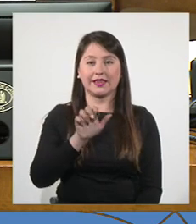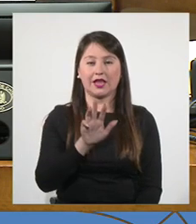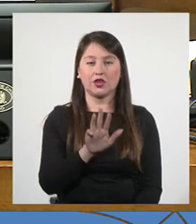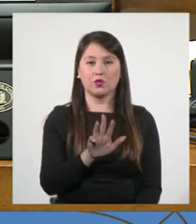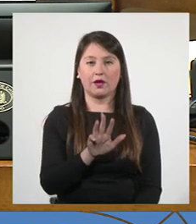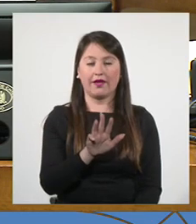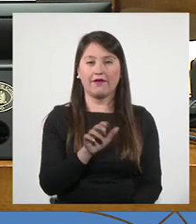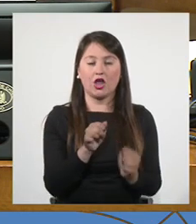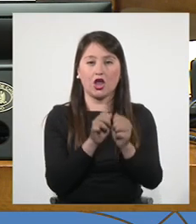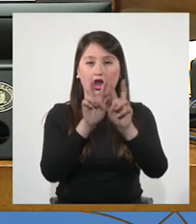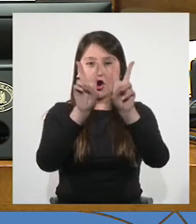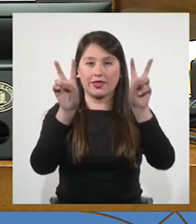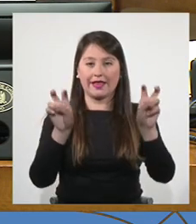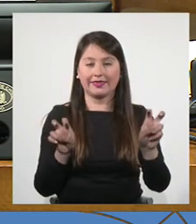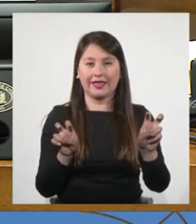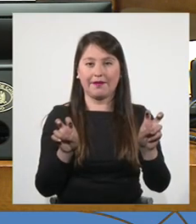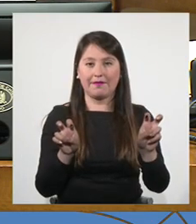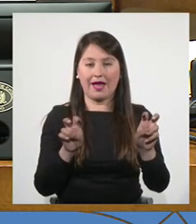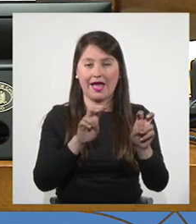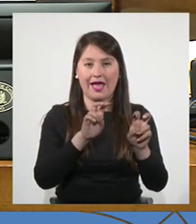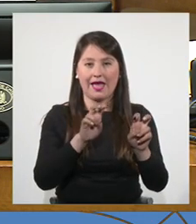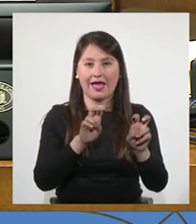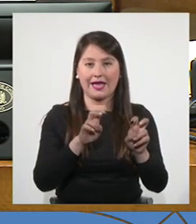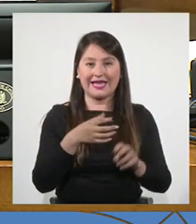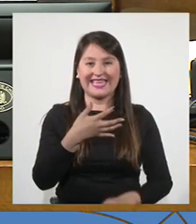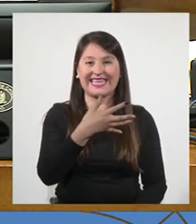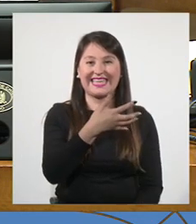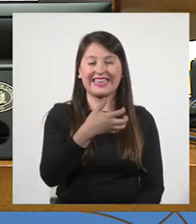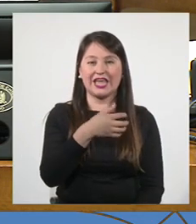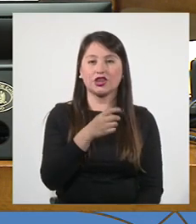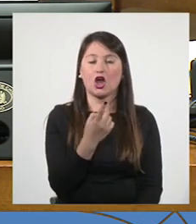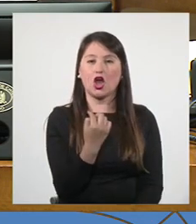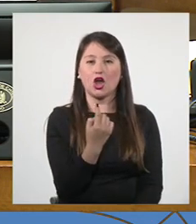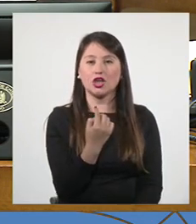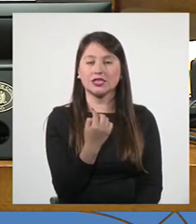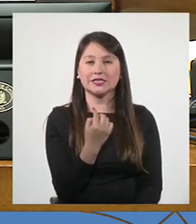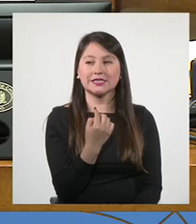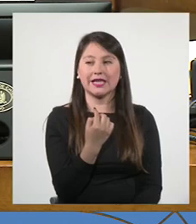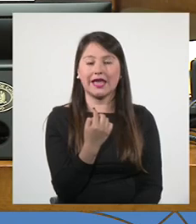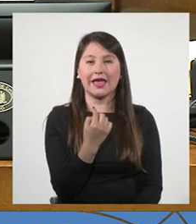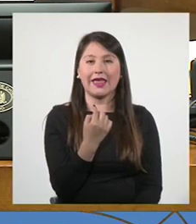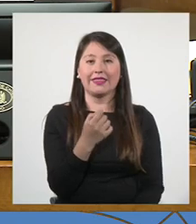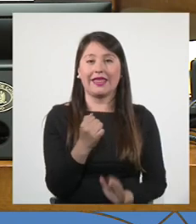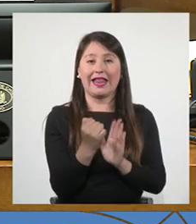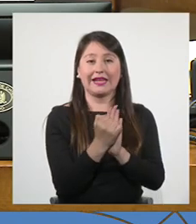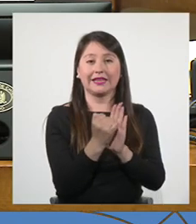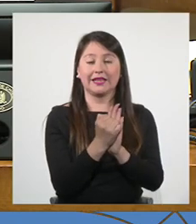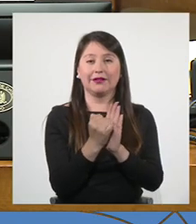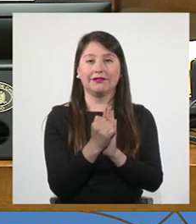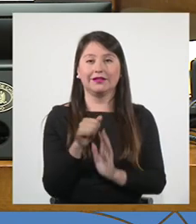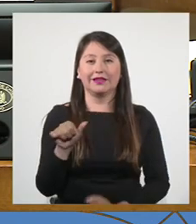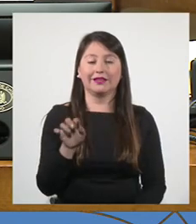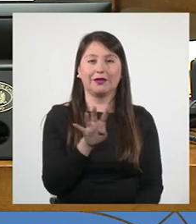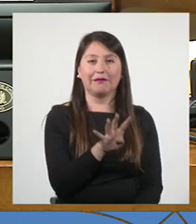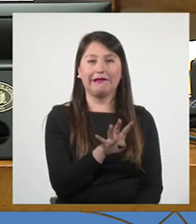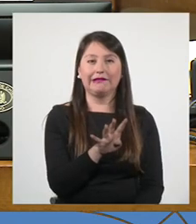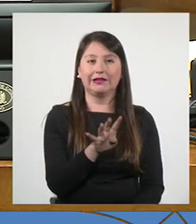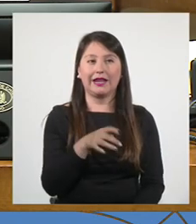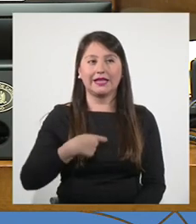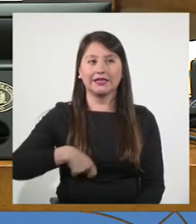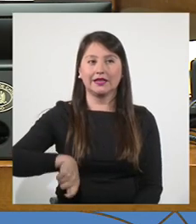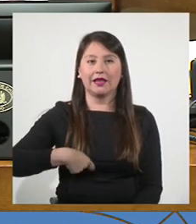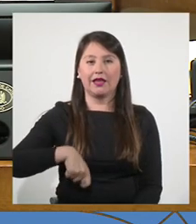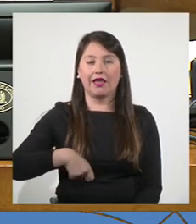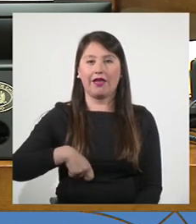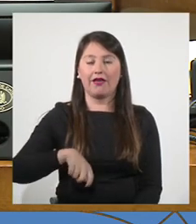369 respecto de la asignación 511 del ítem 1 del subtítulo 24 de la senadora